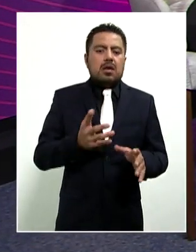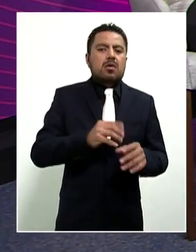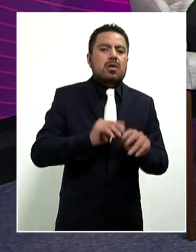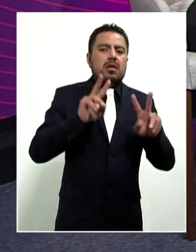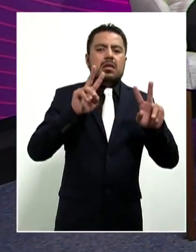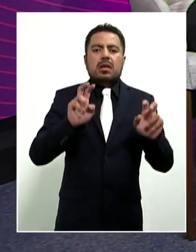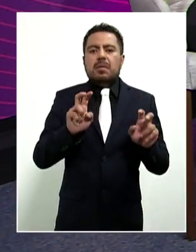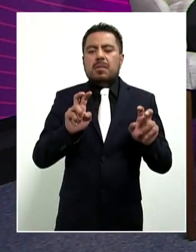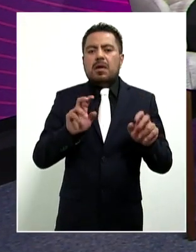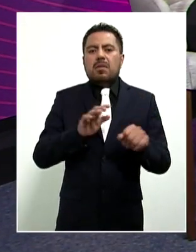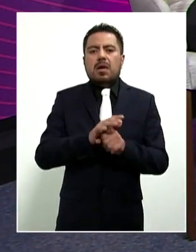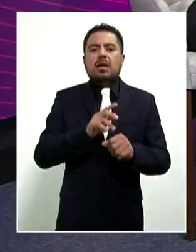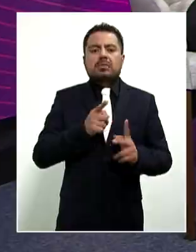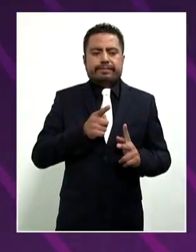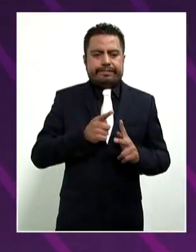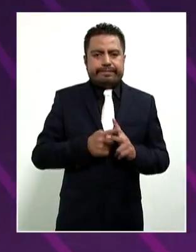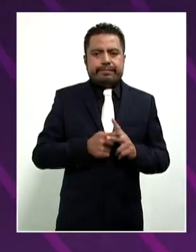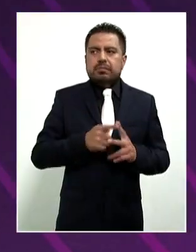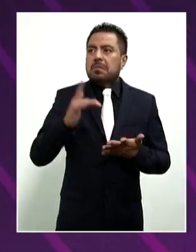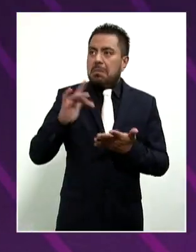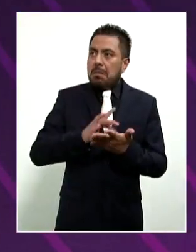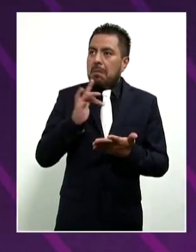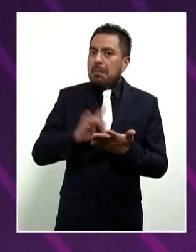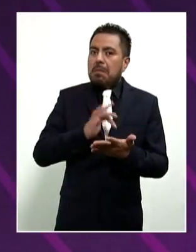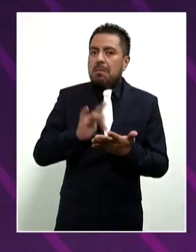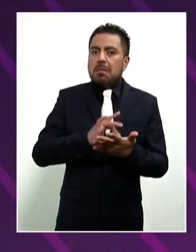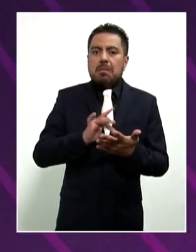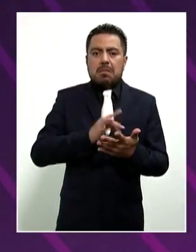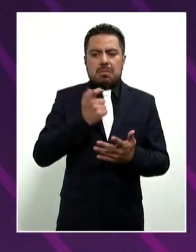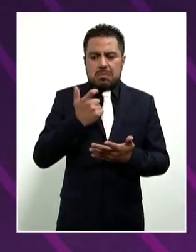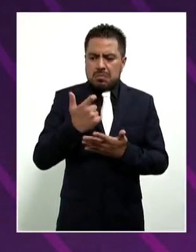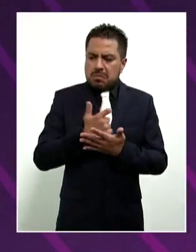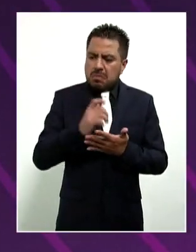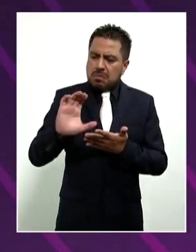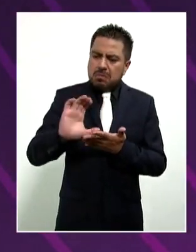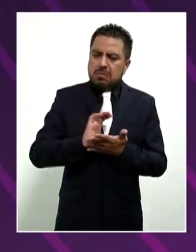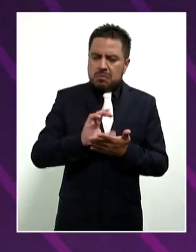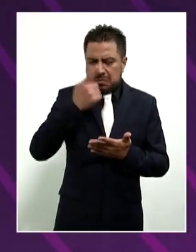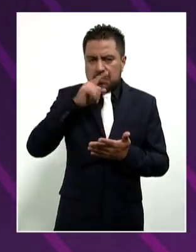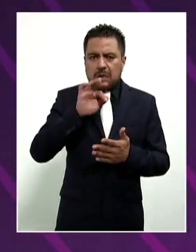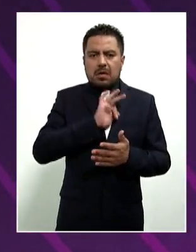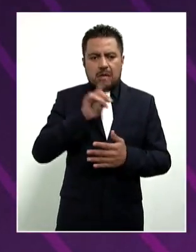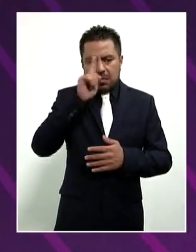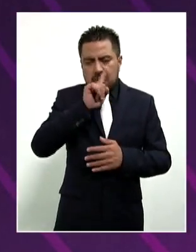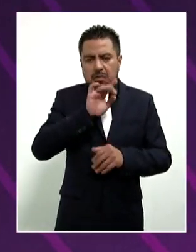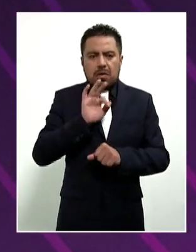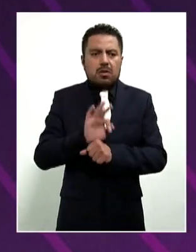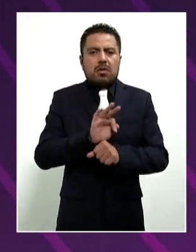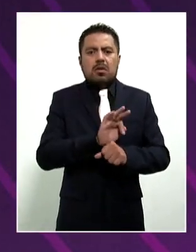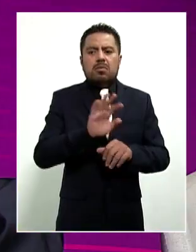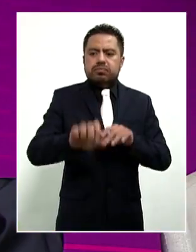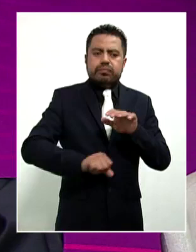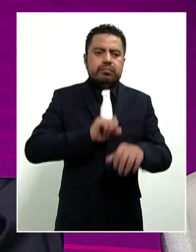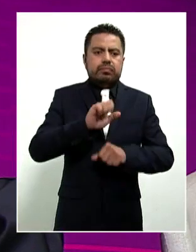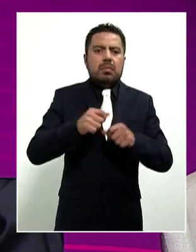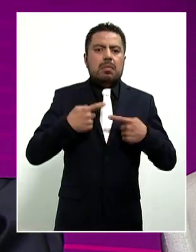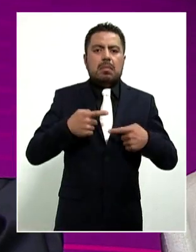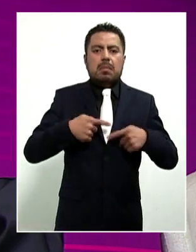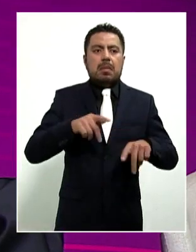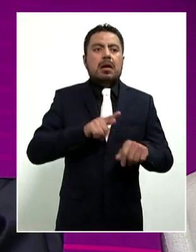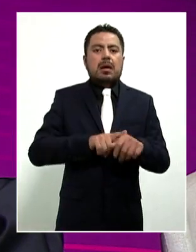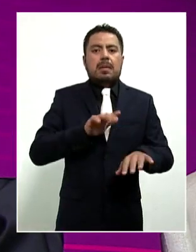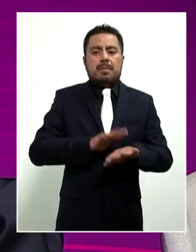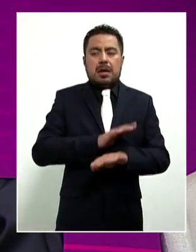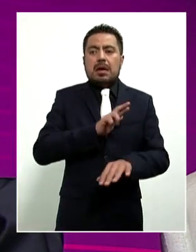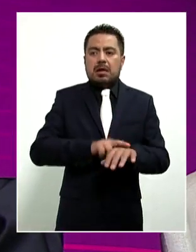tema financiero. Nos han apoyado en términos presupuestales para poder estar en condiciones de poder reclutar más personal. Eso ha